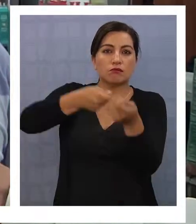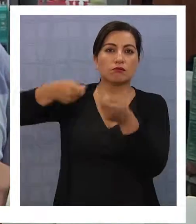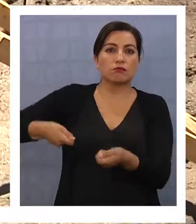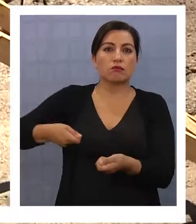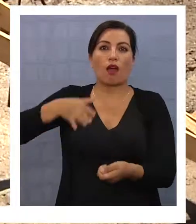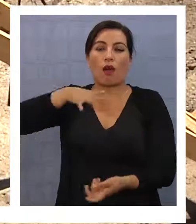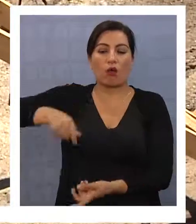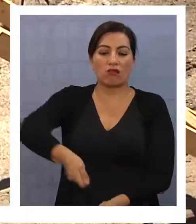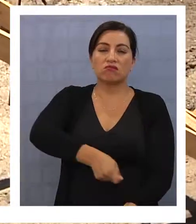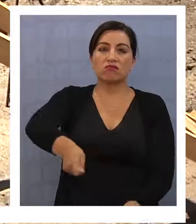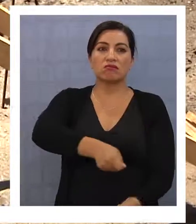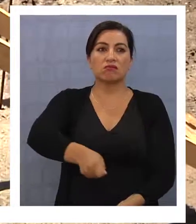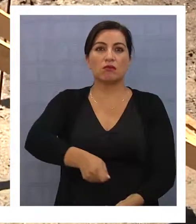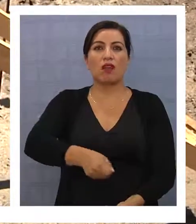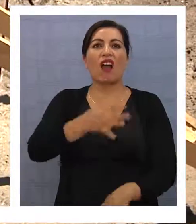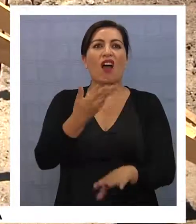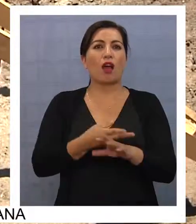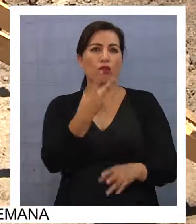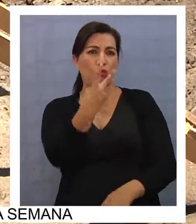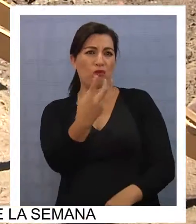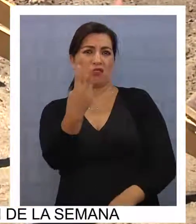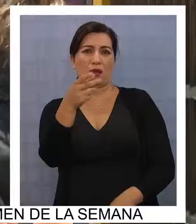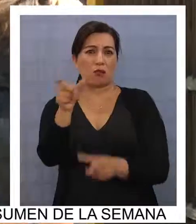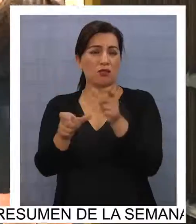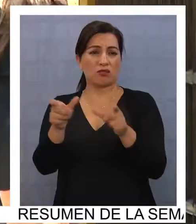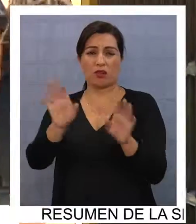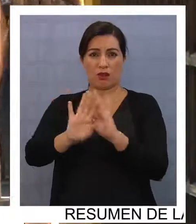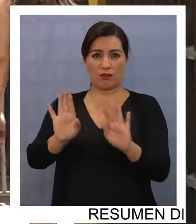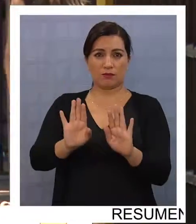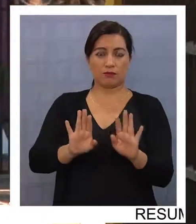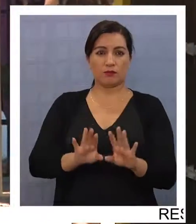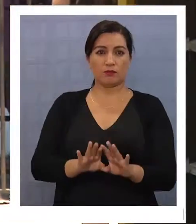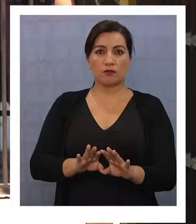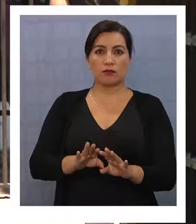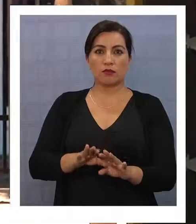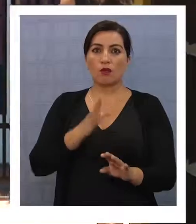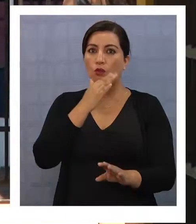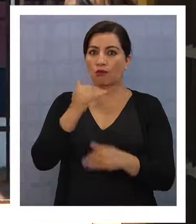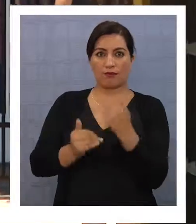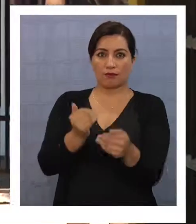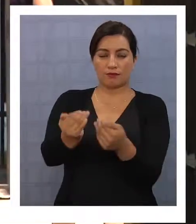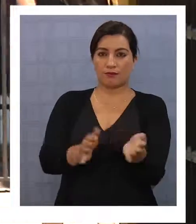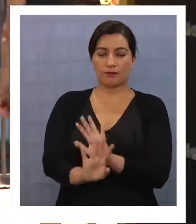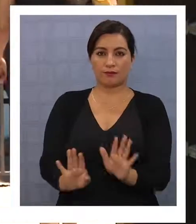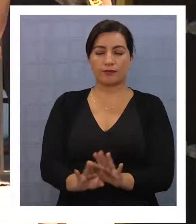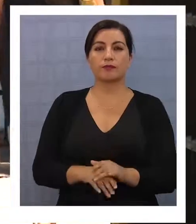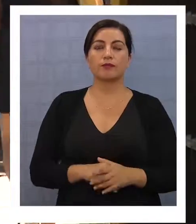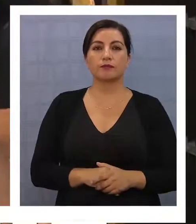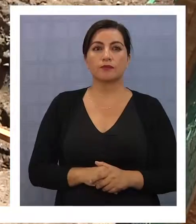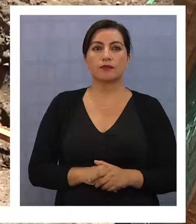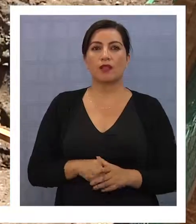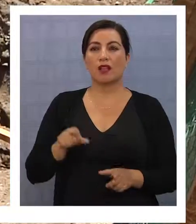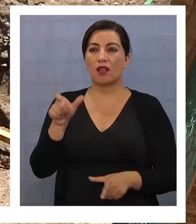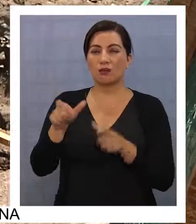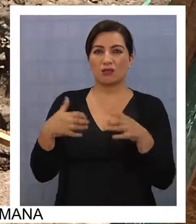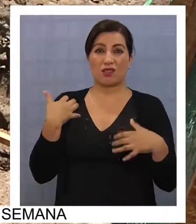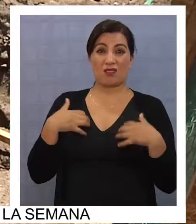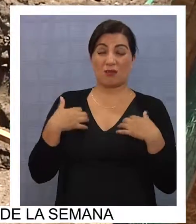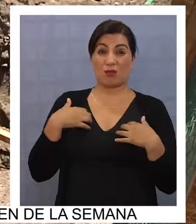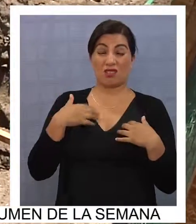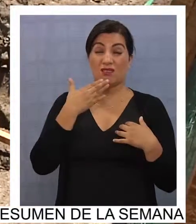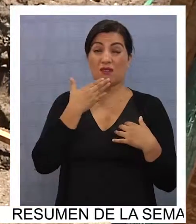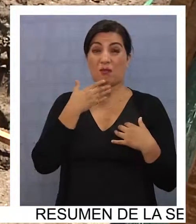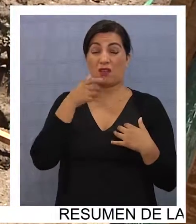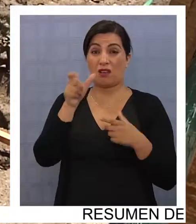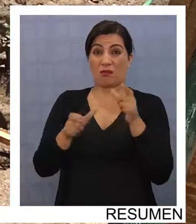riegan, hay dos o tres personas aquí, no hay avance. Las molestias son también para los